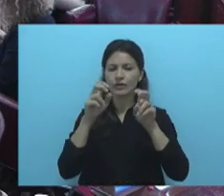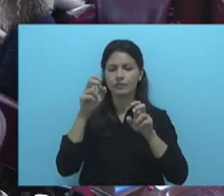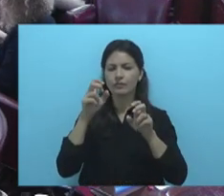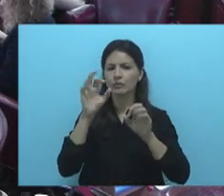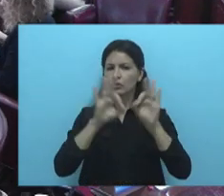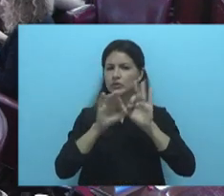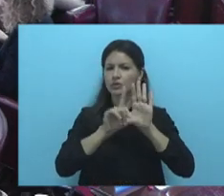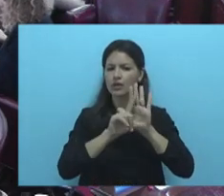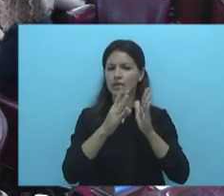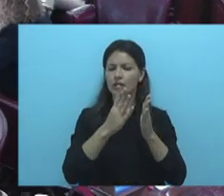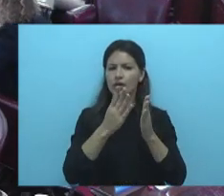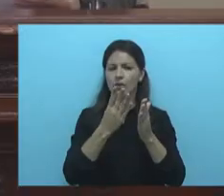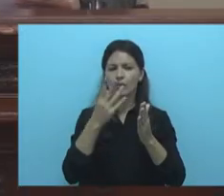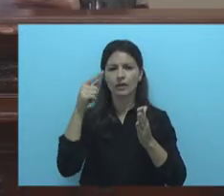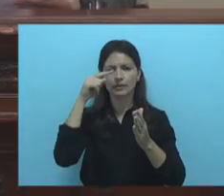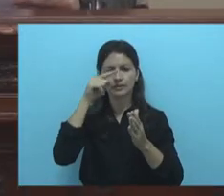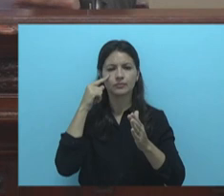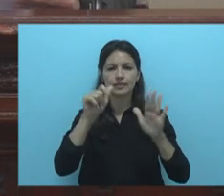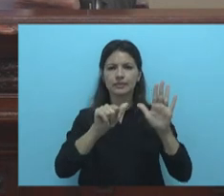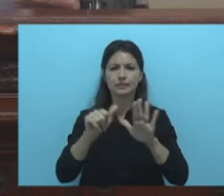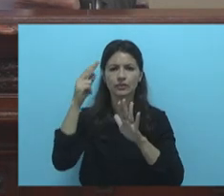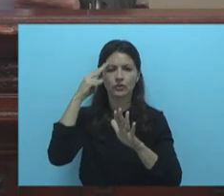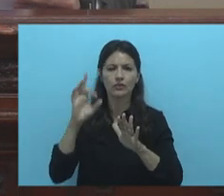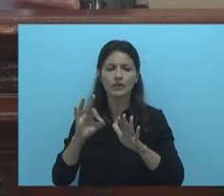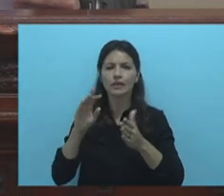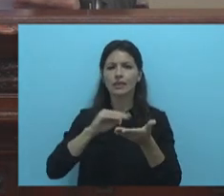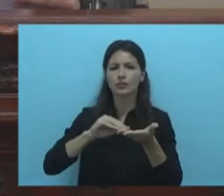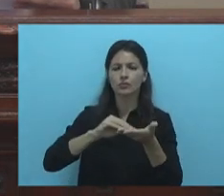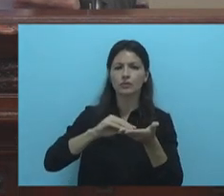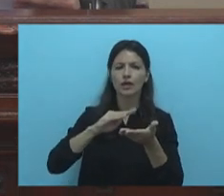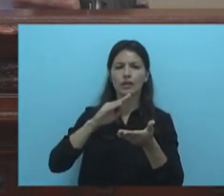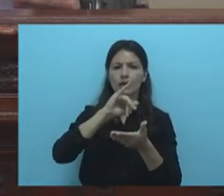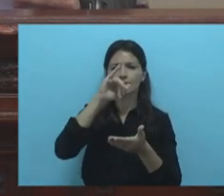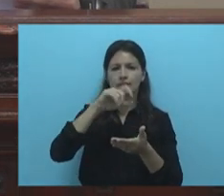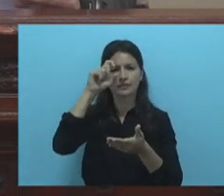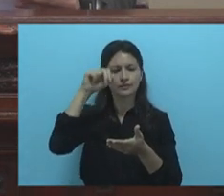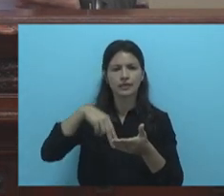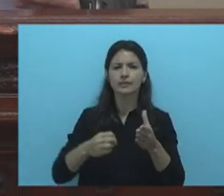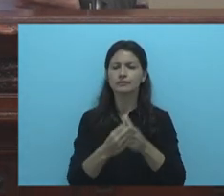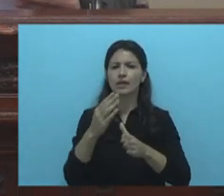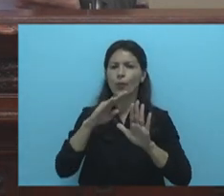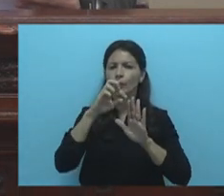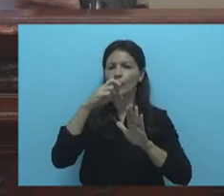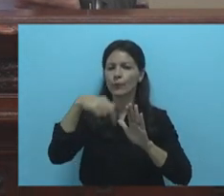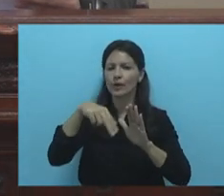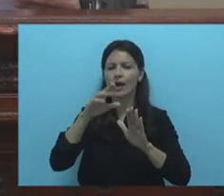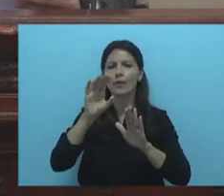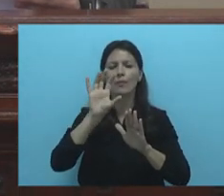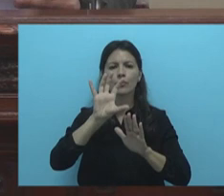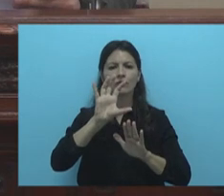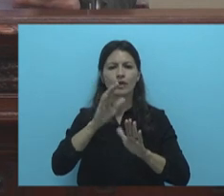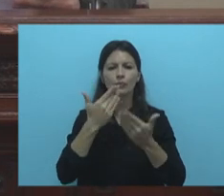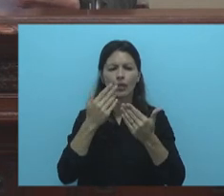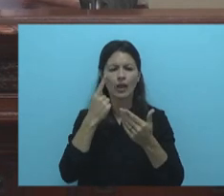ley 47.690 de la diputada Seni y el diputado Basile, por el cual se crea el programa provincial de regulación de precios de